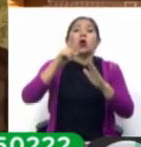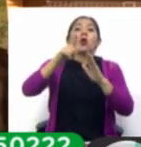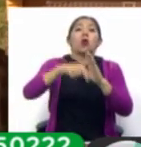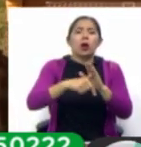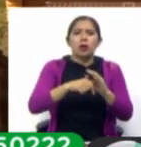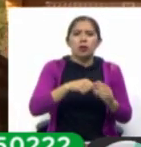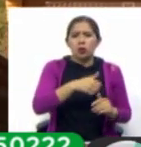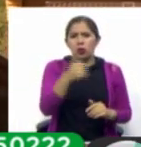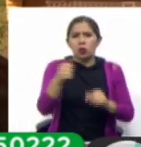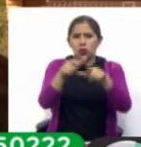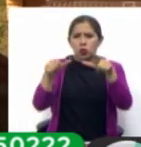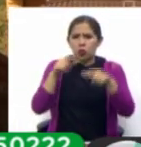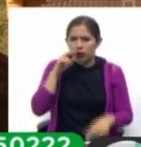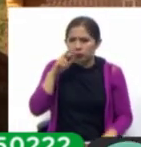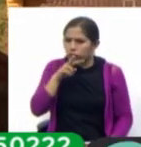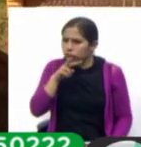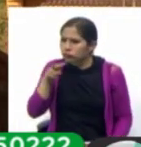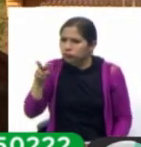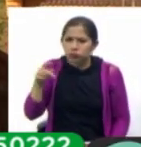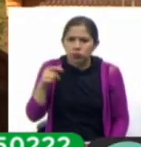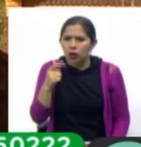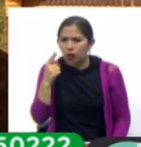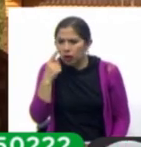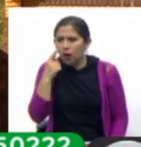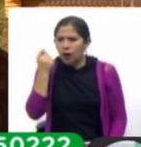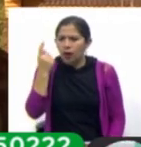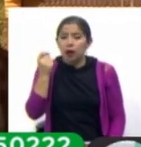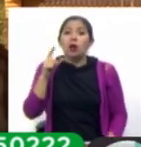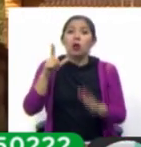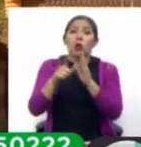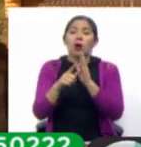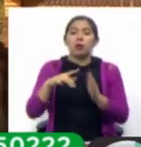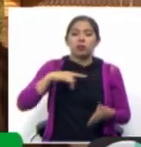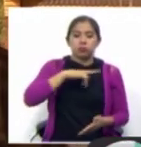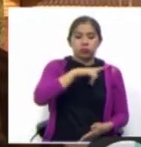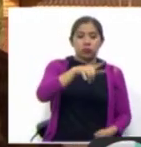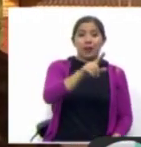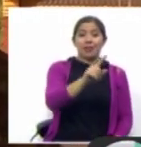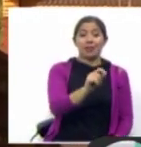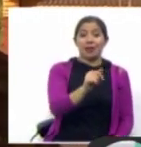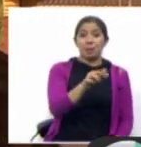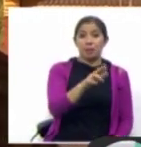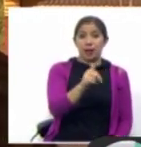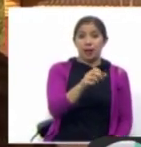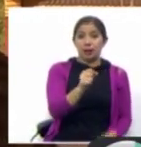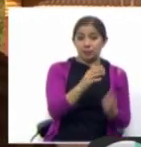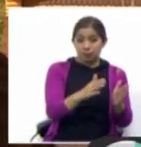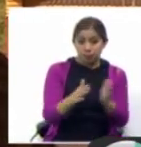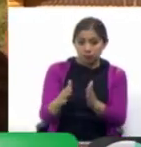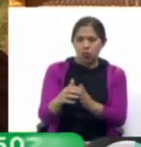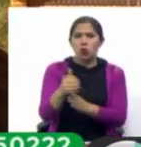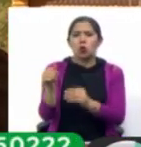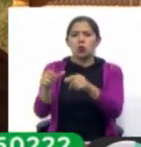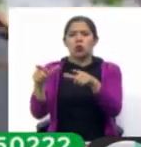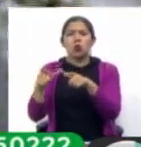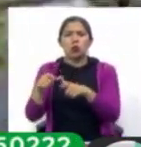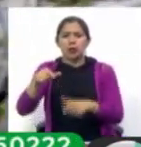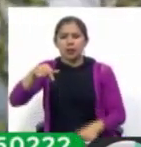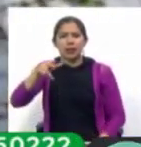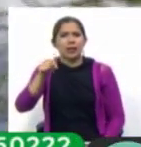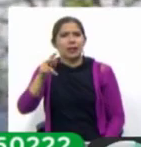de reconocimiento, luego se tiene previsto otras zonas como ser Taperas, una población de